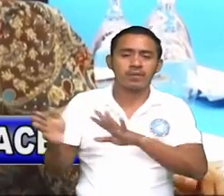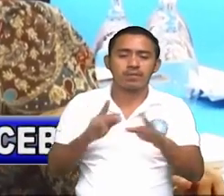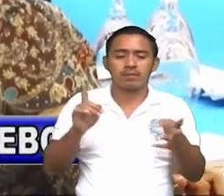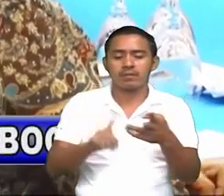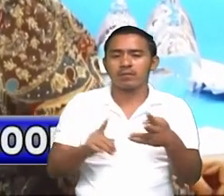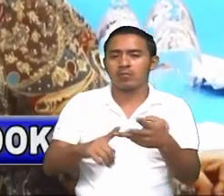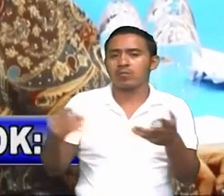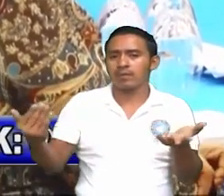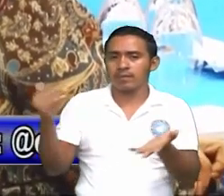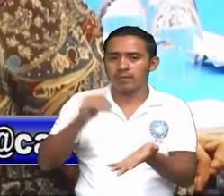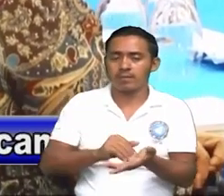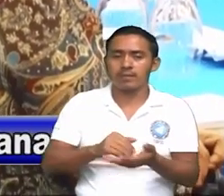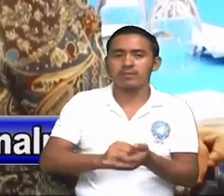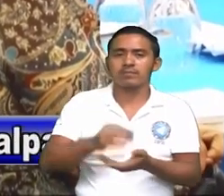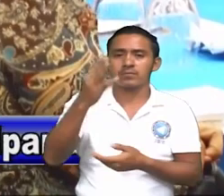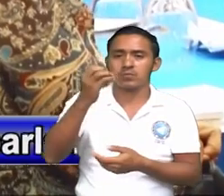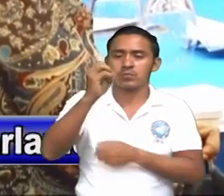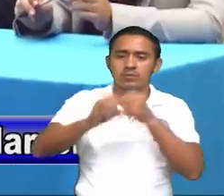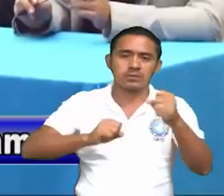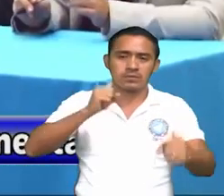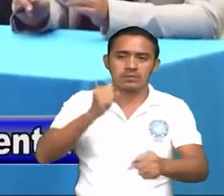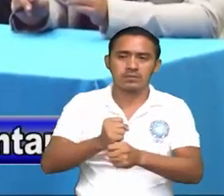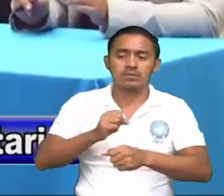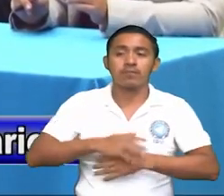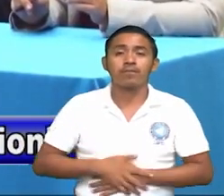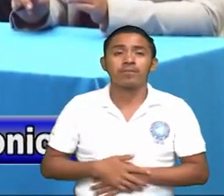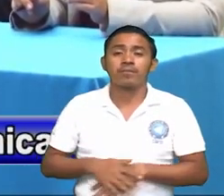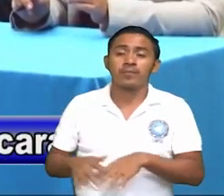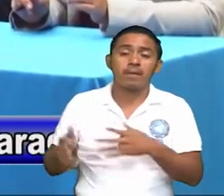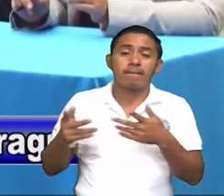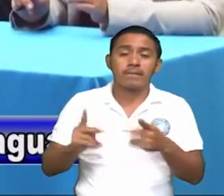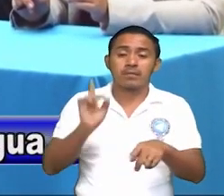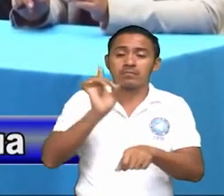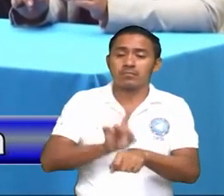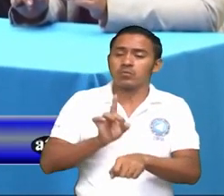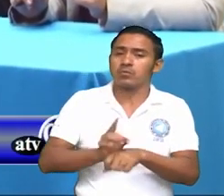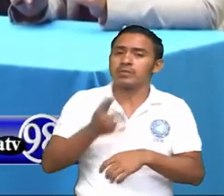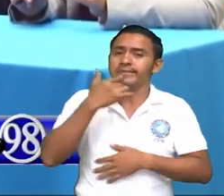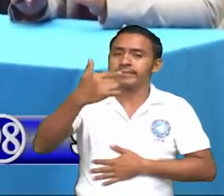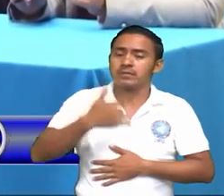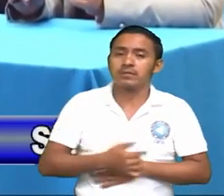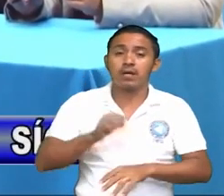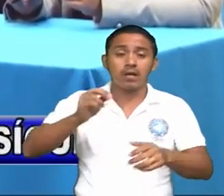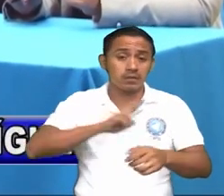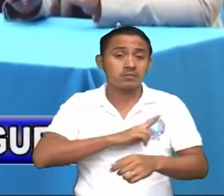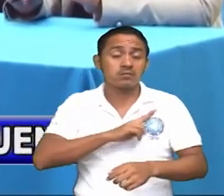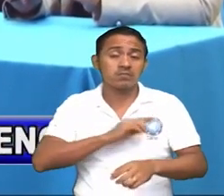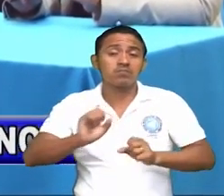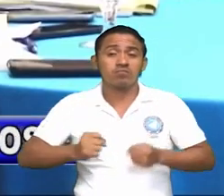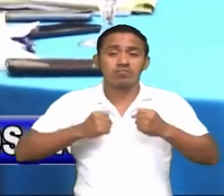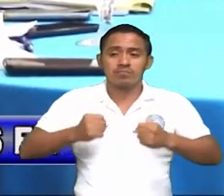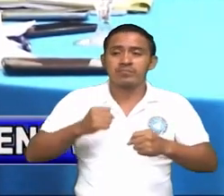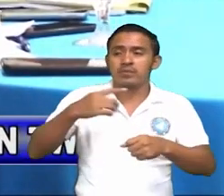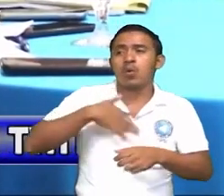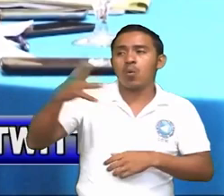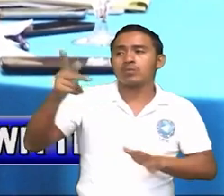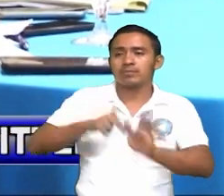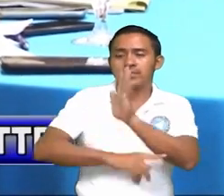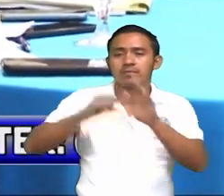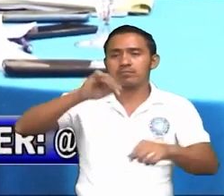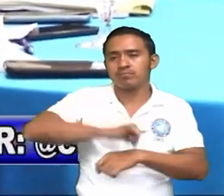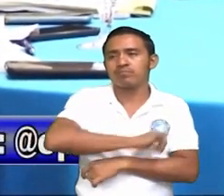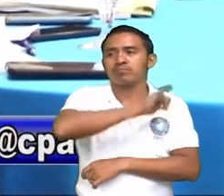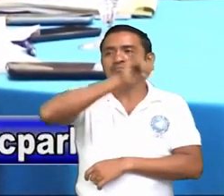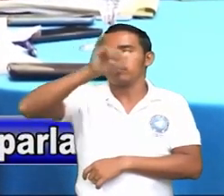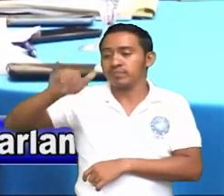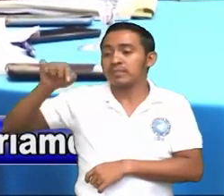aplica nuevamente después de los 40 años. Sin embargo, los galenos recomiendan poner un refuerzo cuando se viaje hacia los países donde